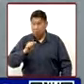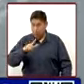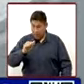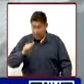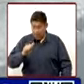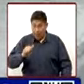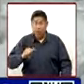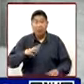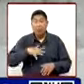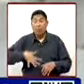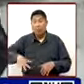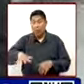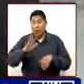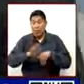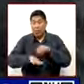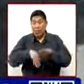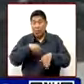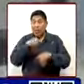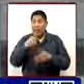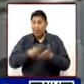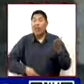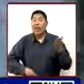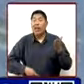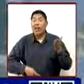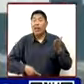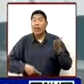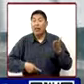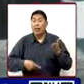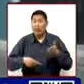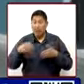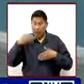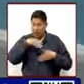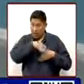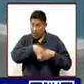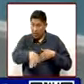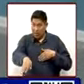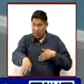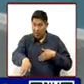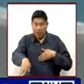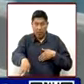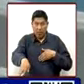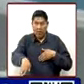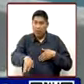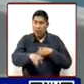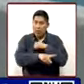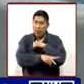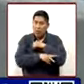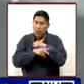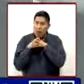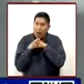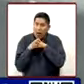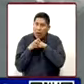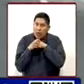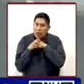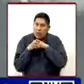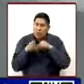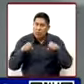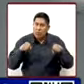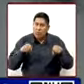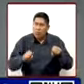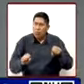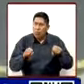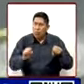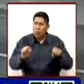moto cual si fuera una bicicleta. ¿Y qué creen? Tomaron esta bajada para darse a la fuga y obviamente llevarse